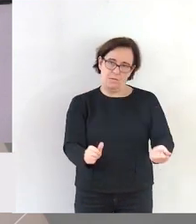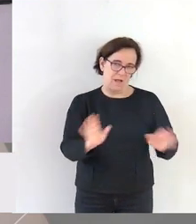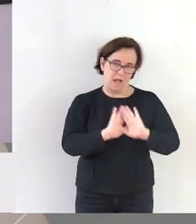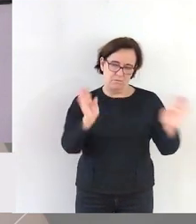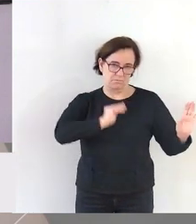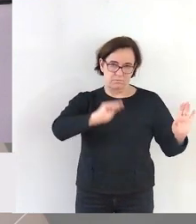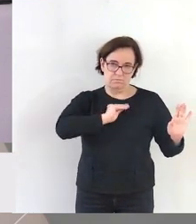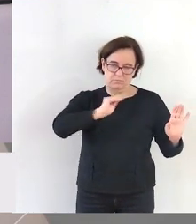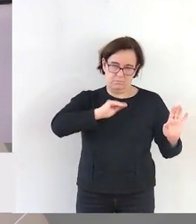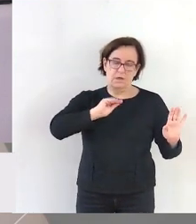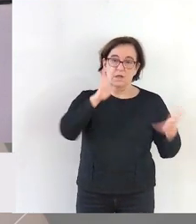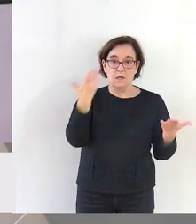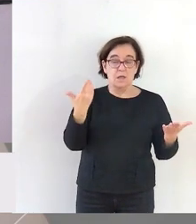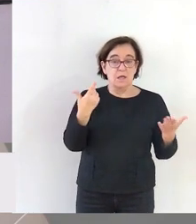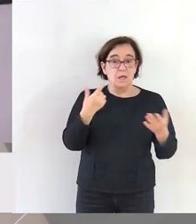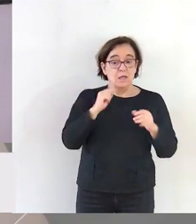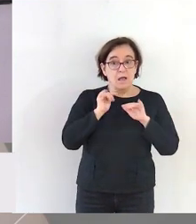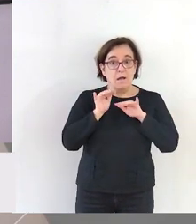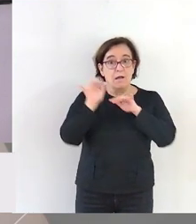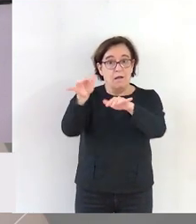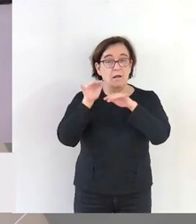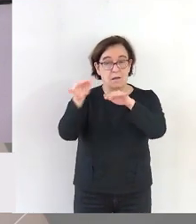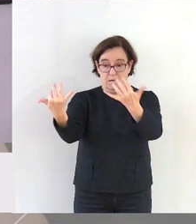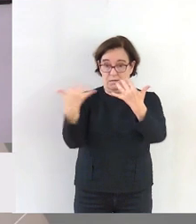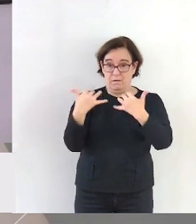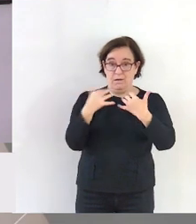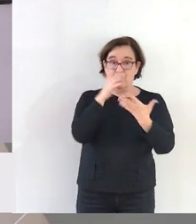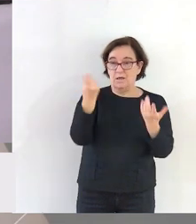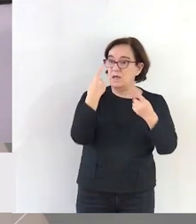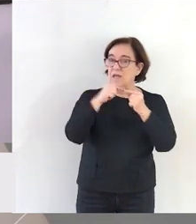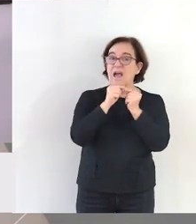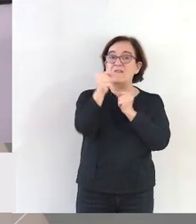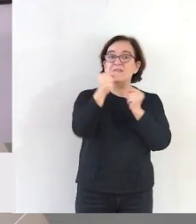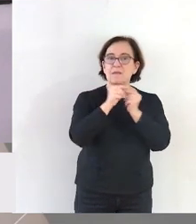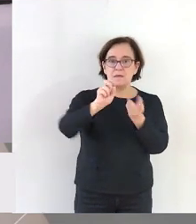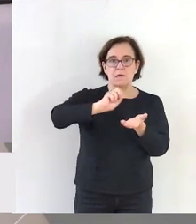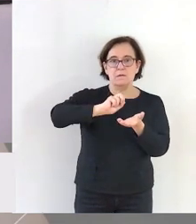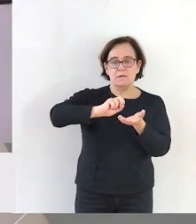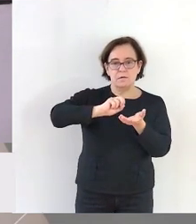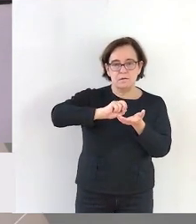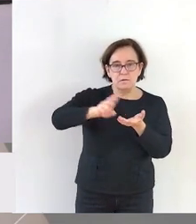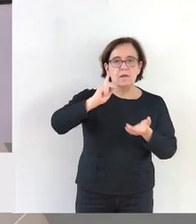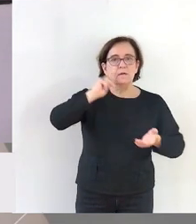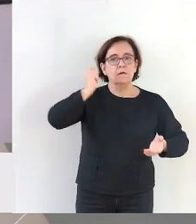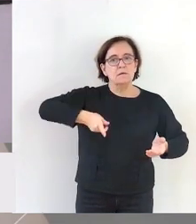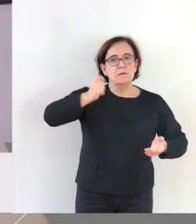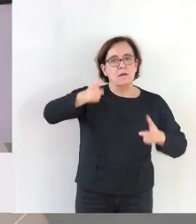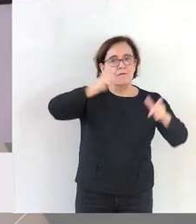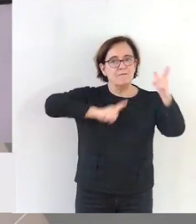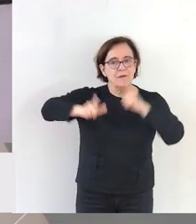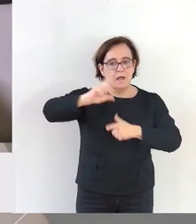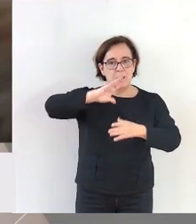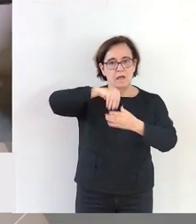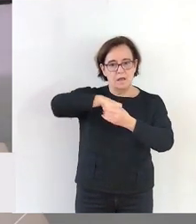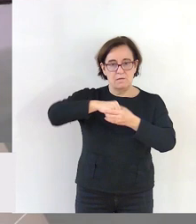la magnitud de las migraciones abarca desde las distancias recorridas la frecuencia del viaje dentro de la